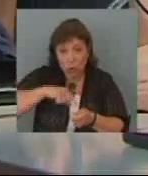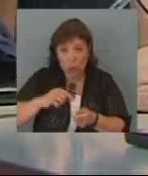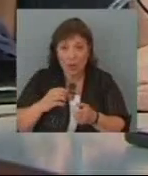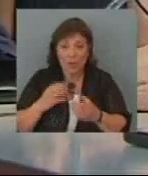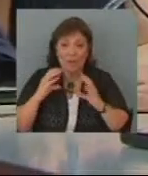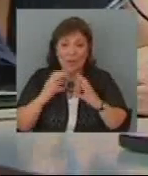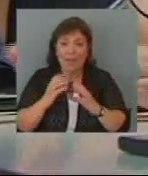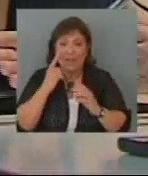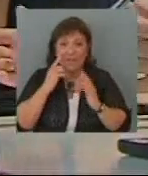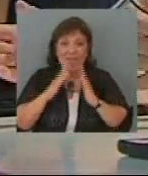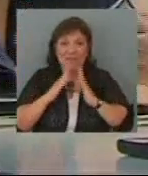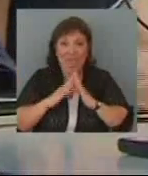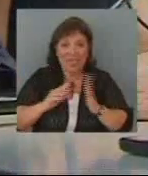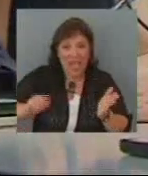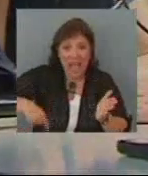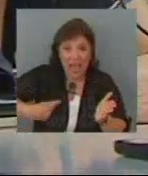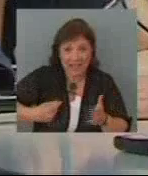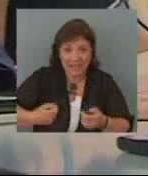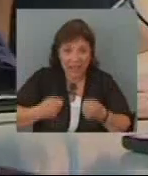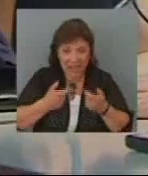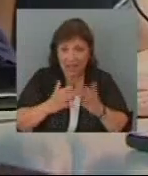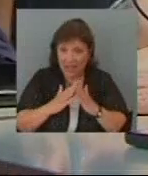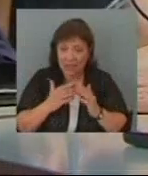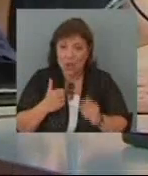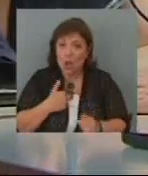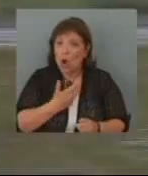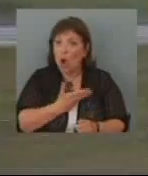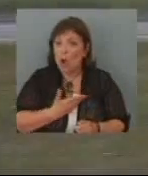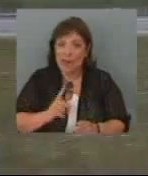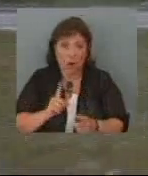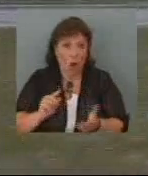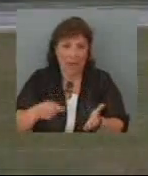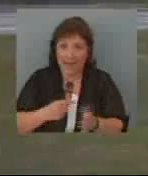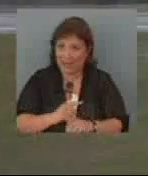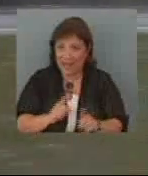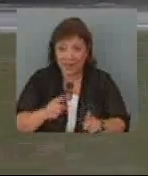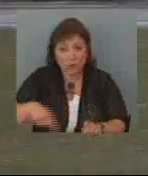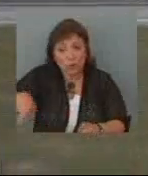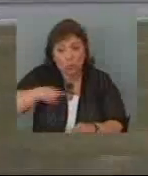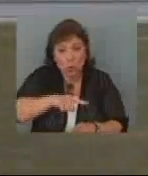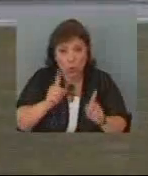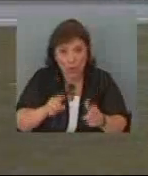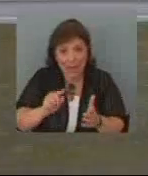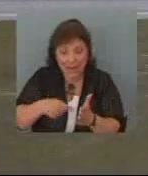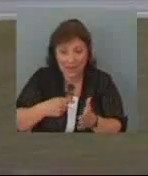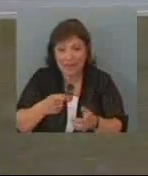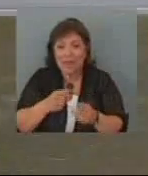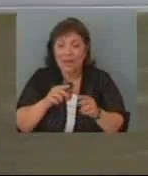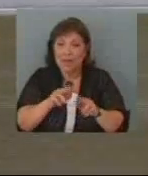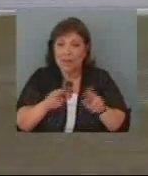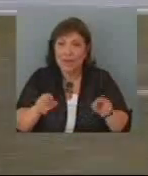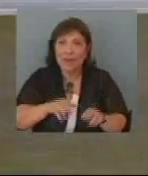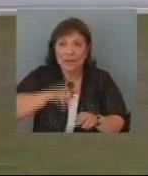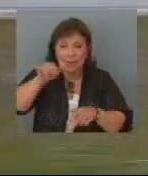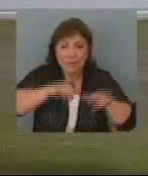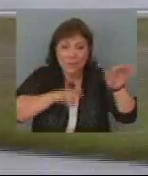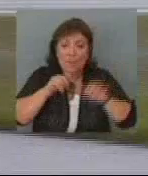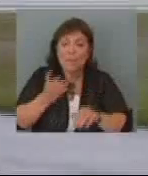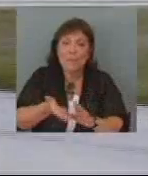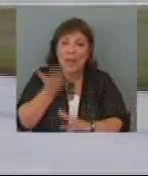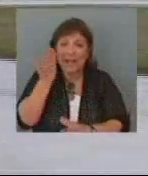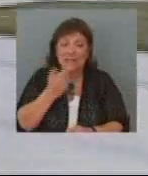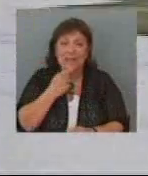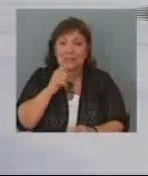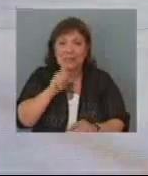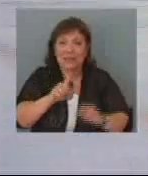sus viviendas como garantía. El Estado no será garante en esta operación. En tanto, se mantendrán las frecuencias más importantes para la operativa por un plazo